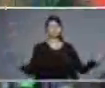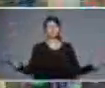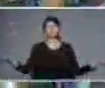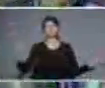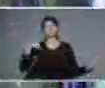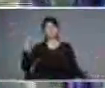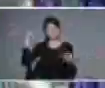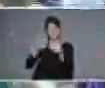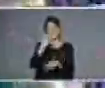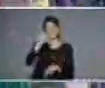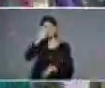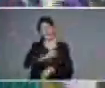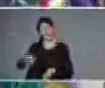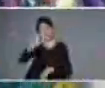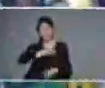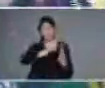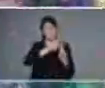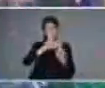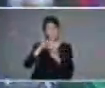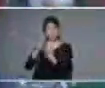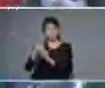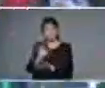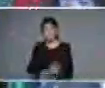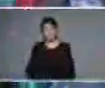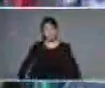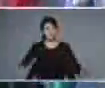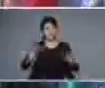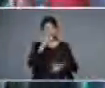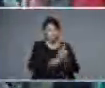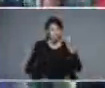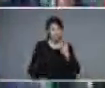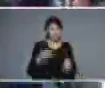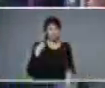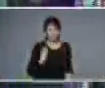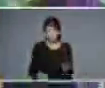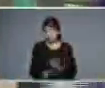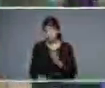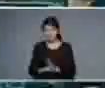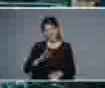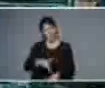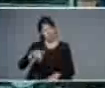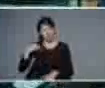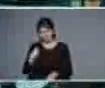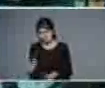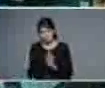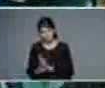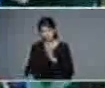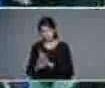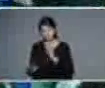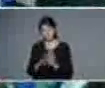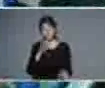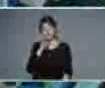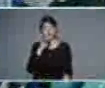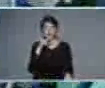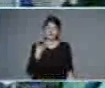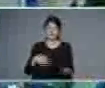20 años sin soluciones mismos problemas mismos ladrones ahora disfrazados